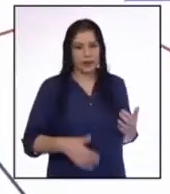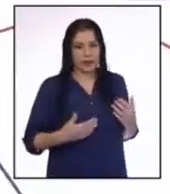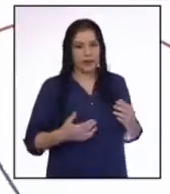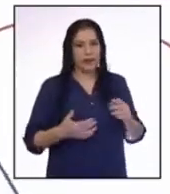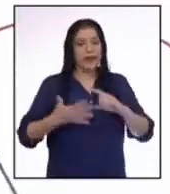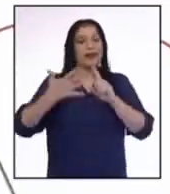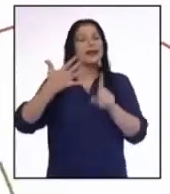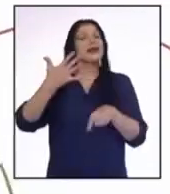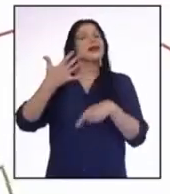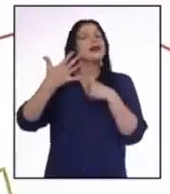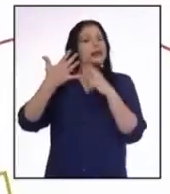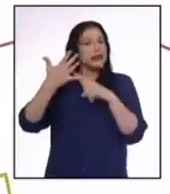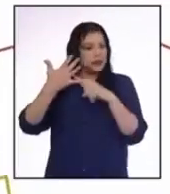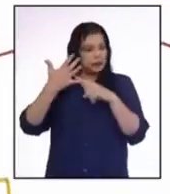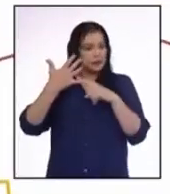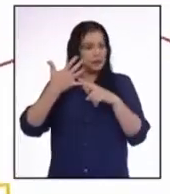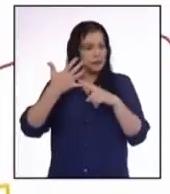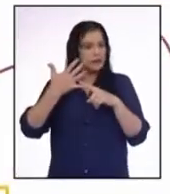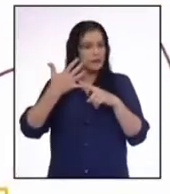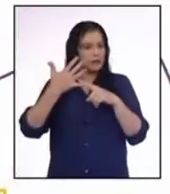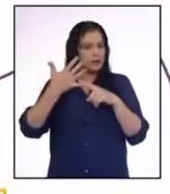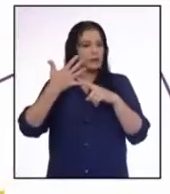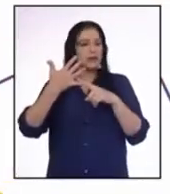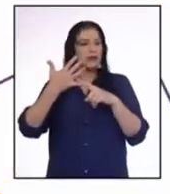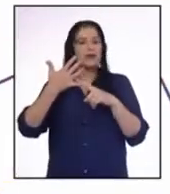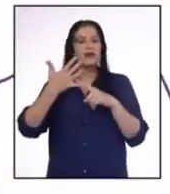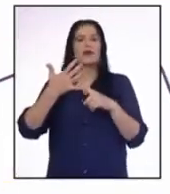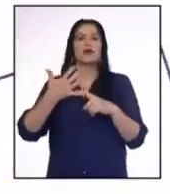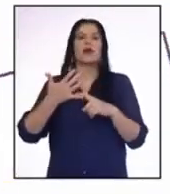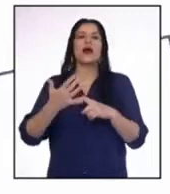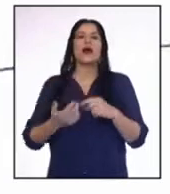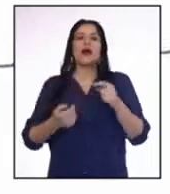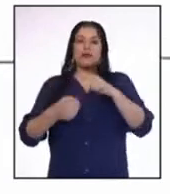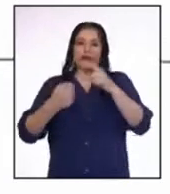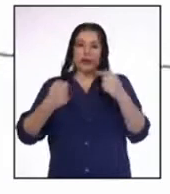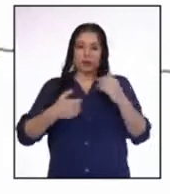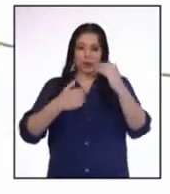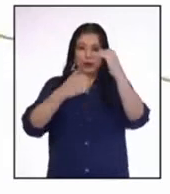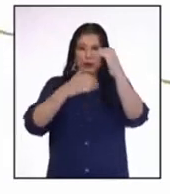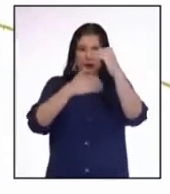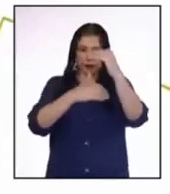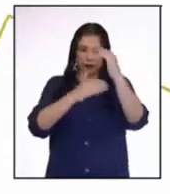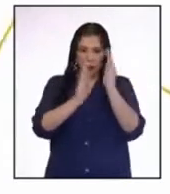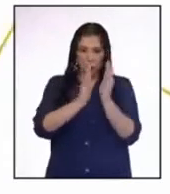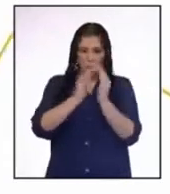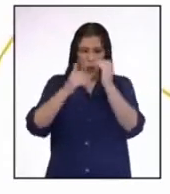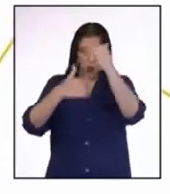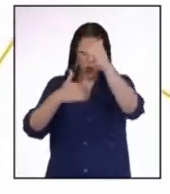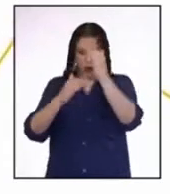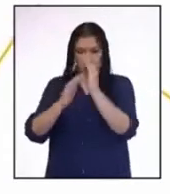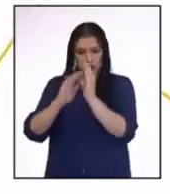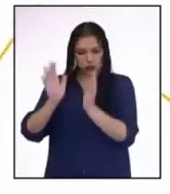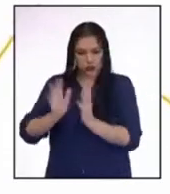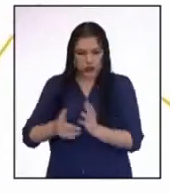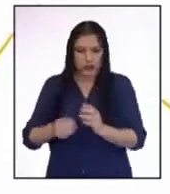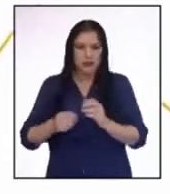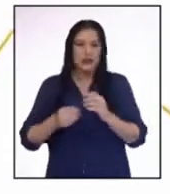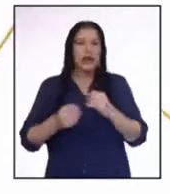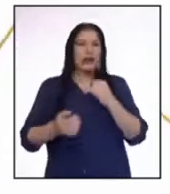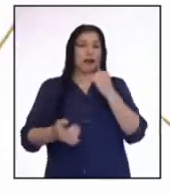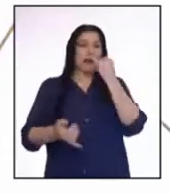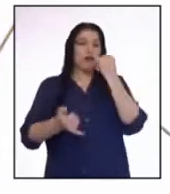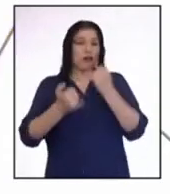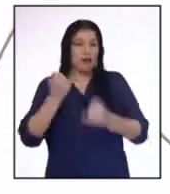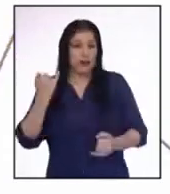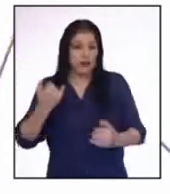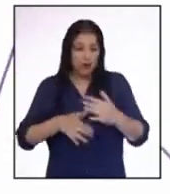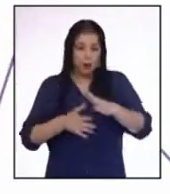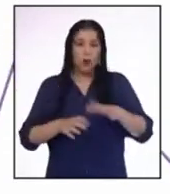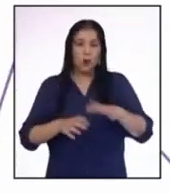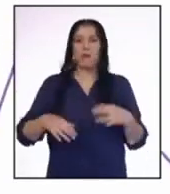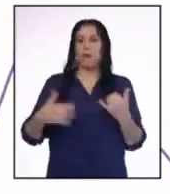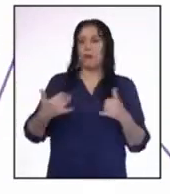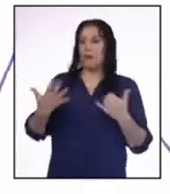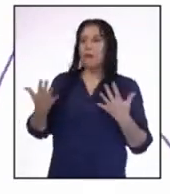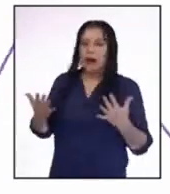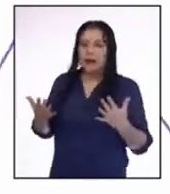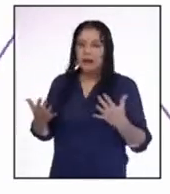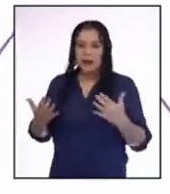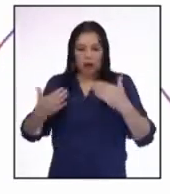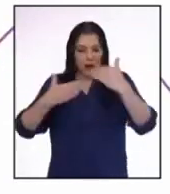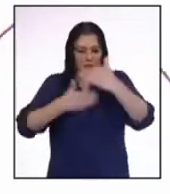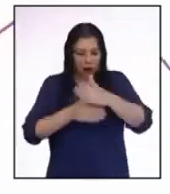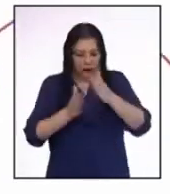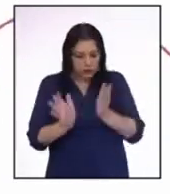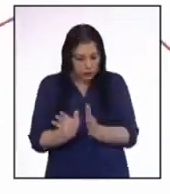Paso 5. En la parte posterior hay 3 habitaciones y al fondo un patio. Las habitaciones son de